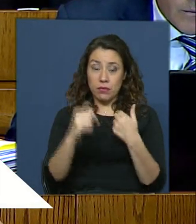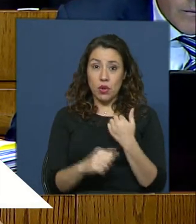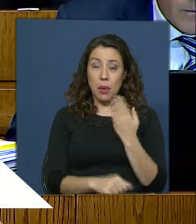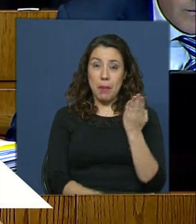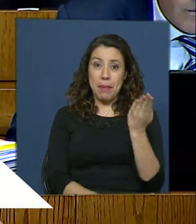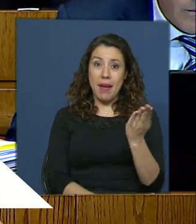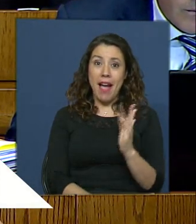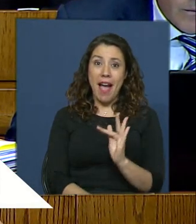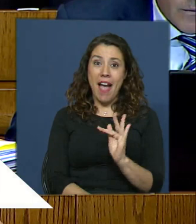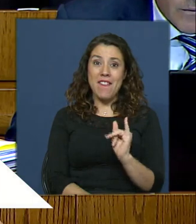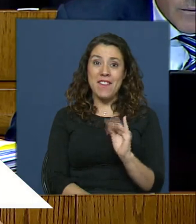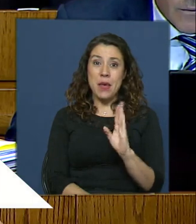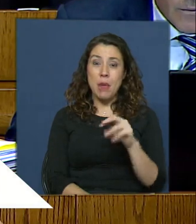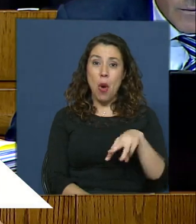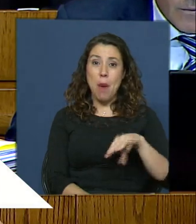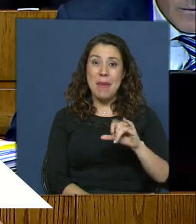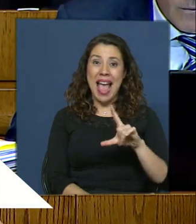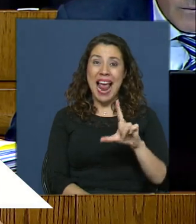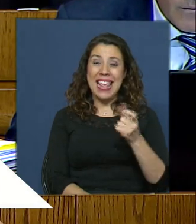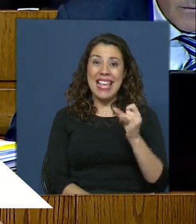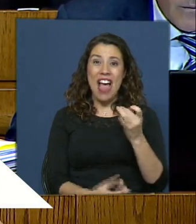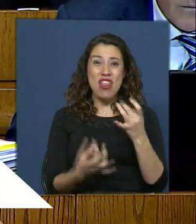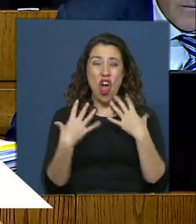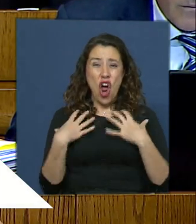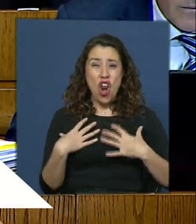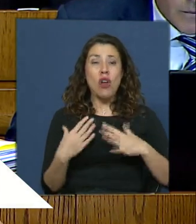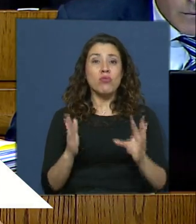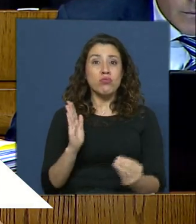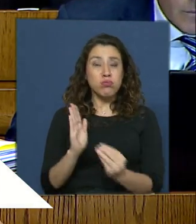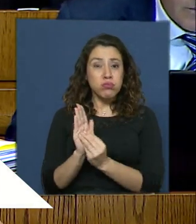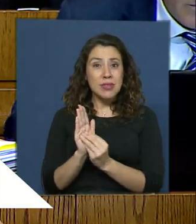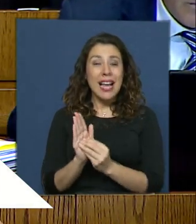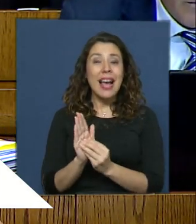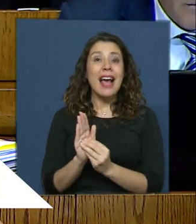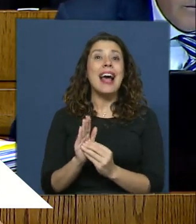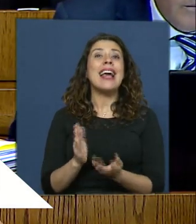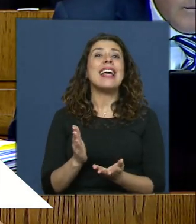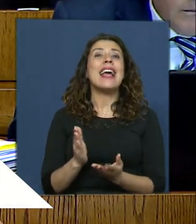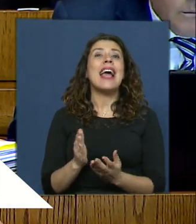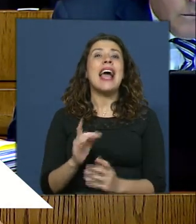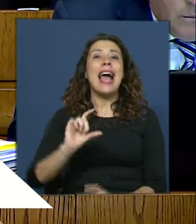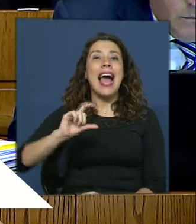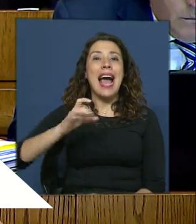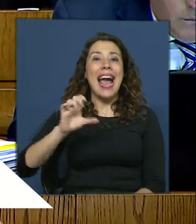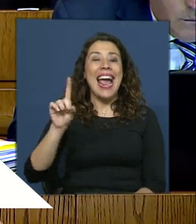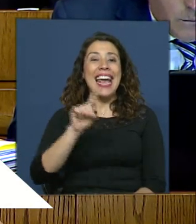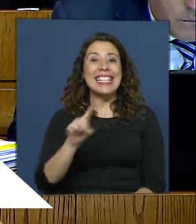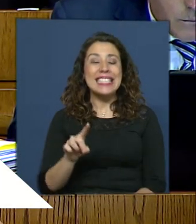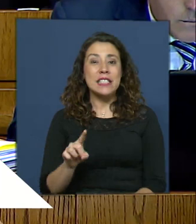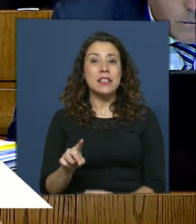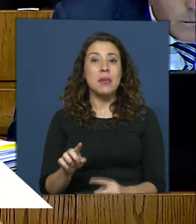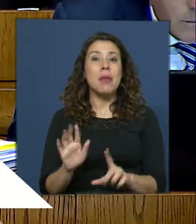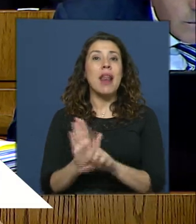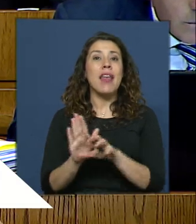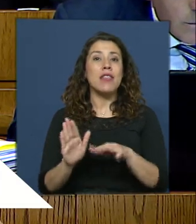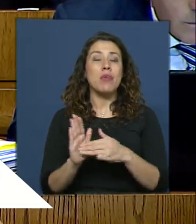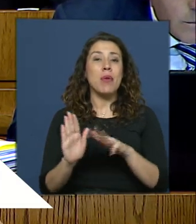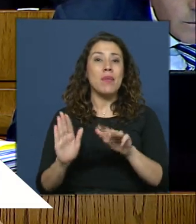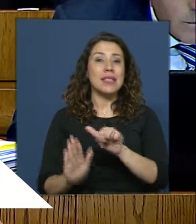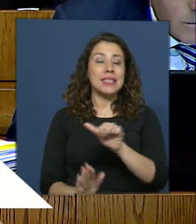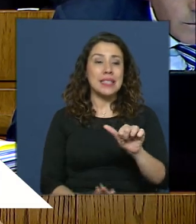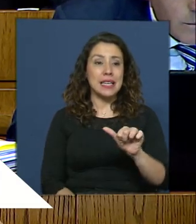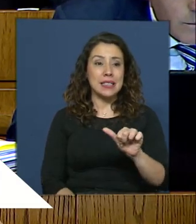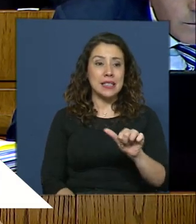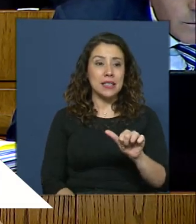la fibromialgia quede inserto dentro de las garantías explícitas de salud, según la ley